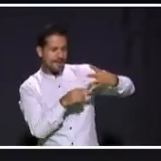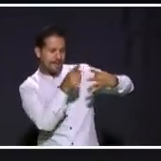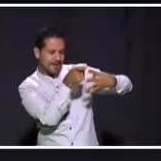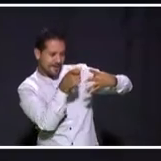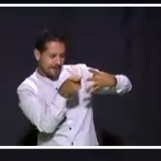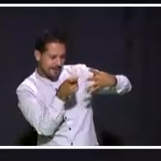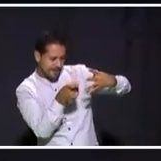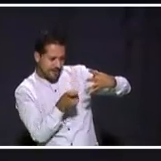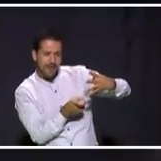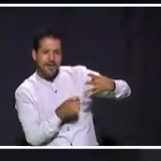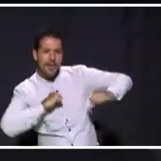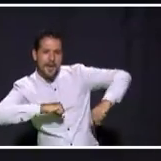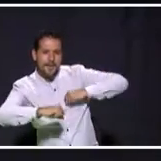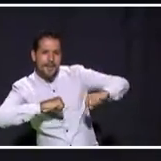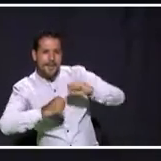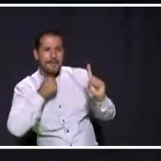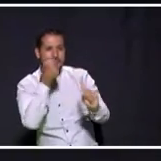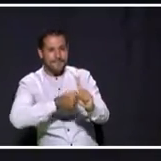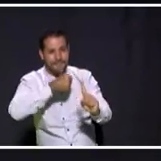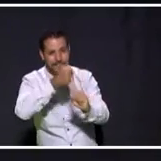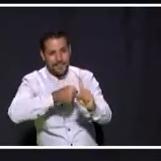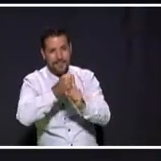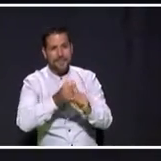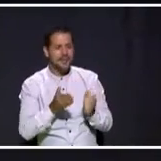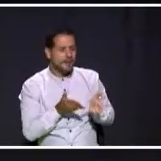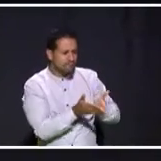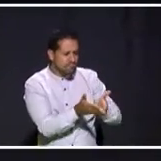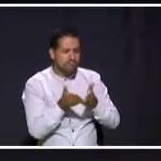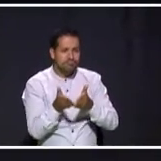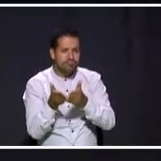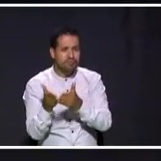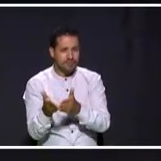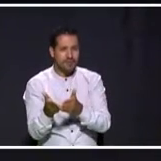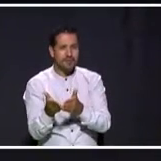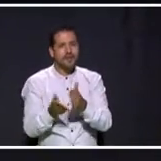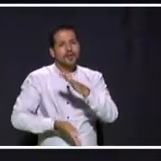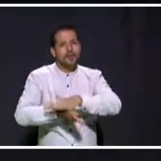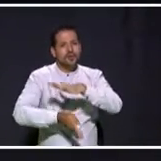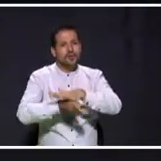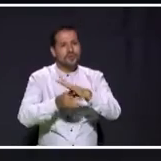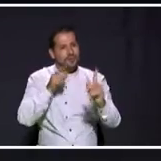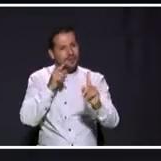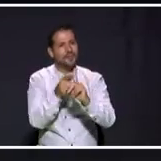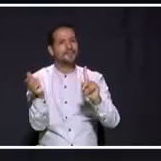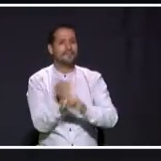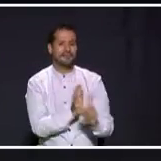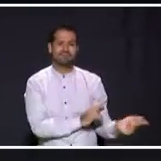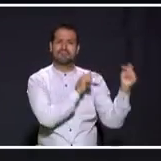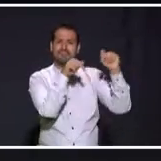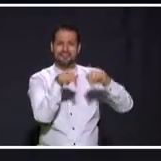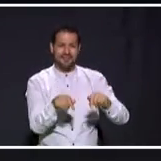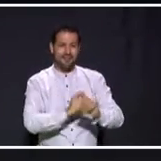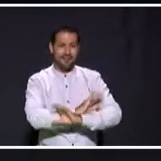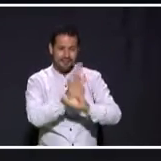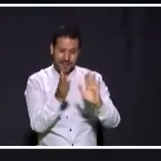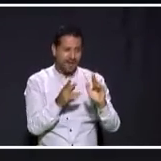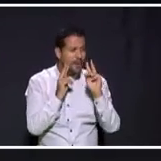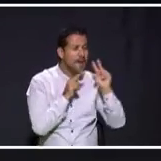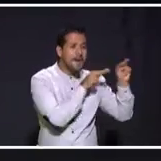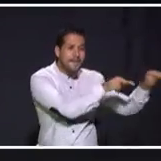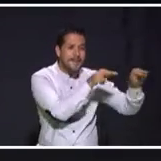también activamente para que el puerto sea eficiente y como lo decía lograr el segundo túnel de oriente pero acá hay más obras que hay por hacer hoy